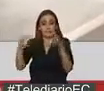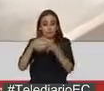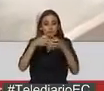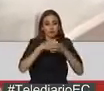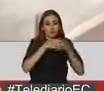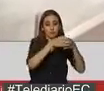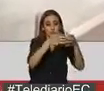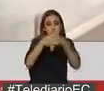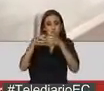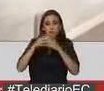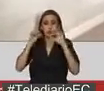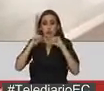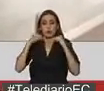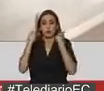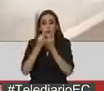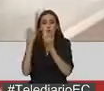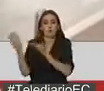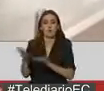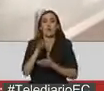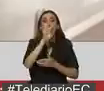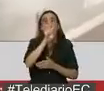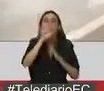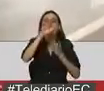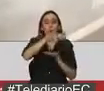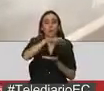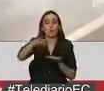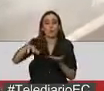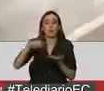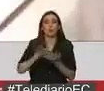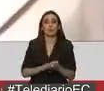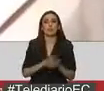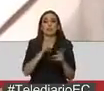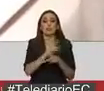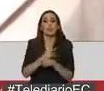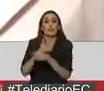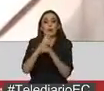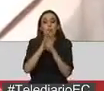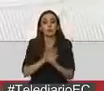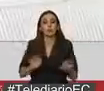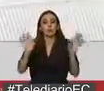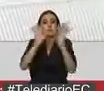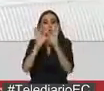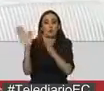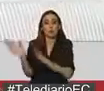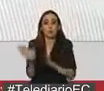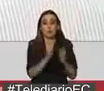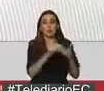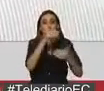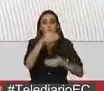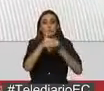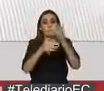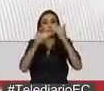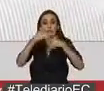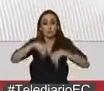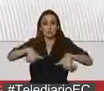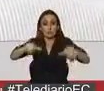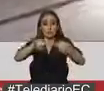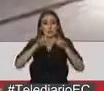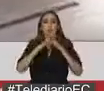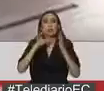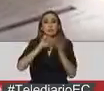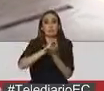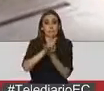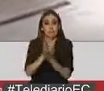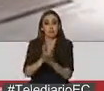asociados en cuatro continentes el consejo directivo está integrado por nueve consejeros elegidos por la asamblea general pero debido a la